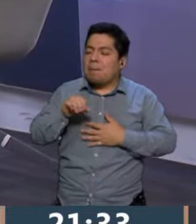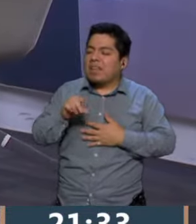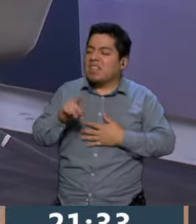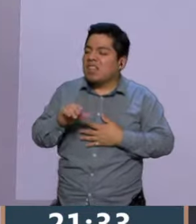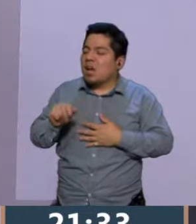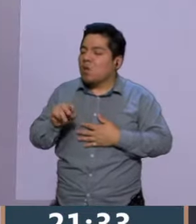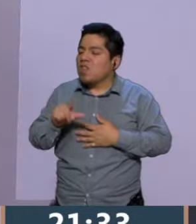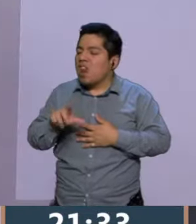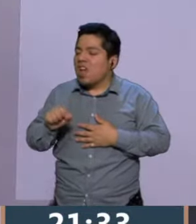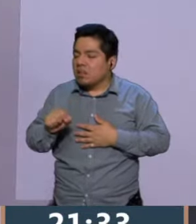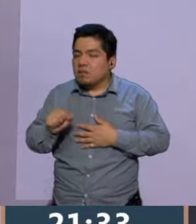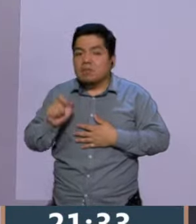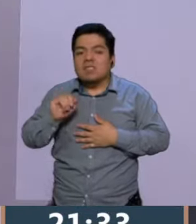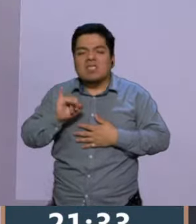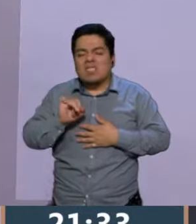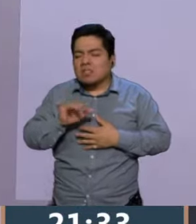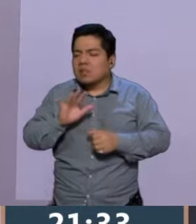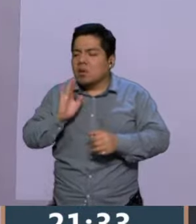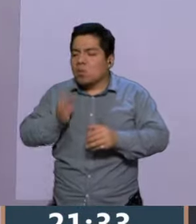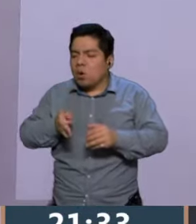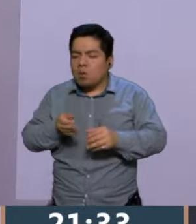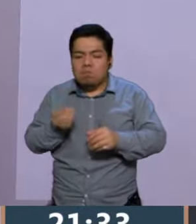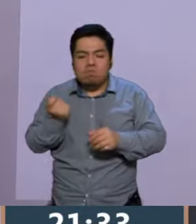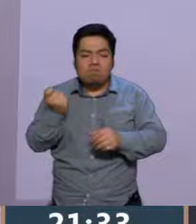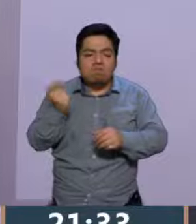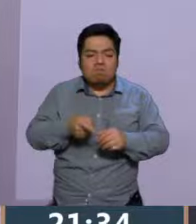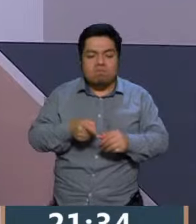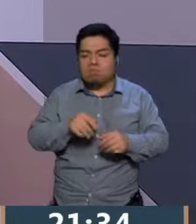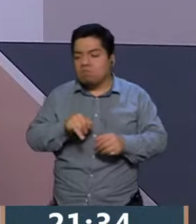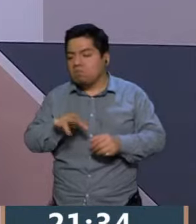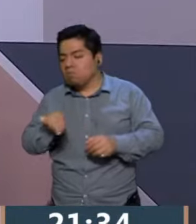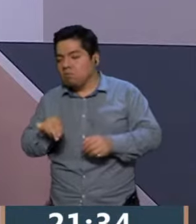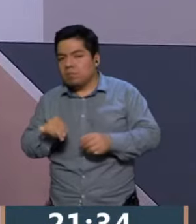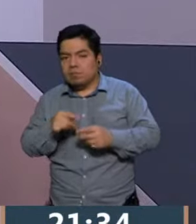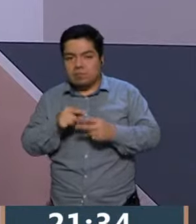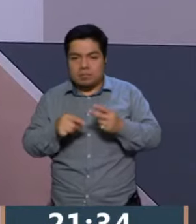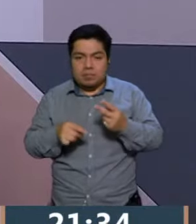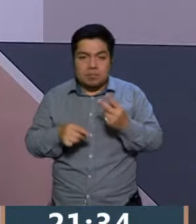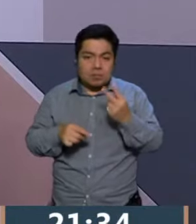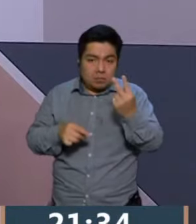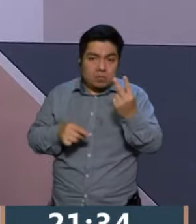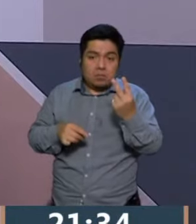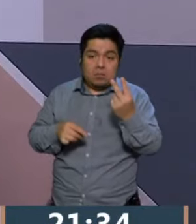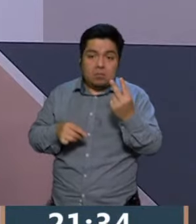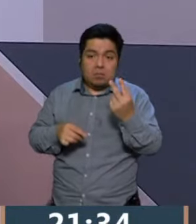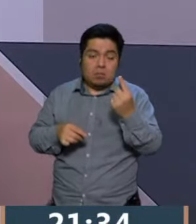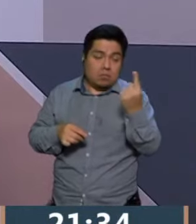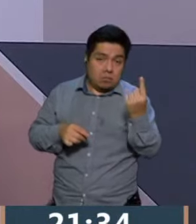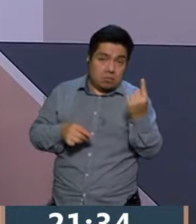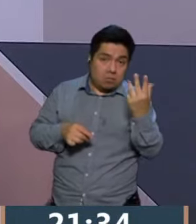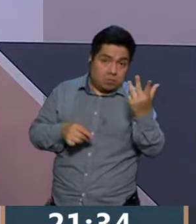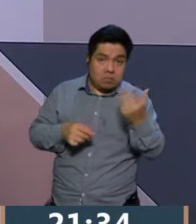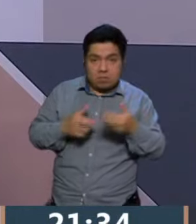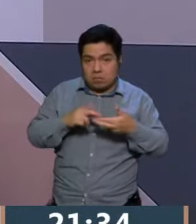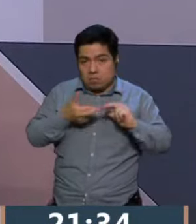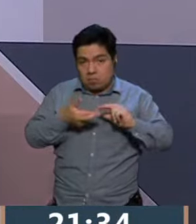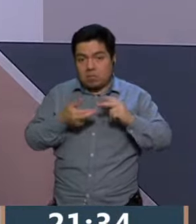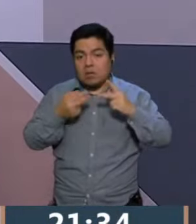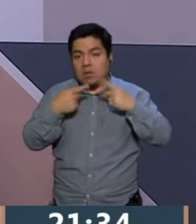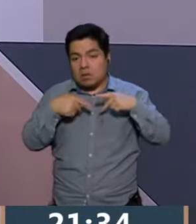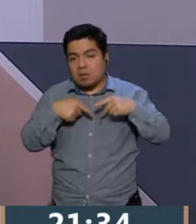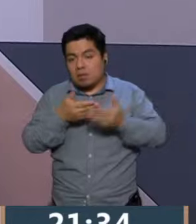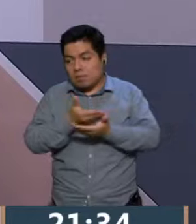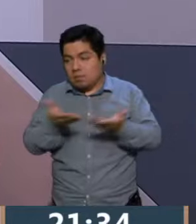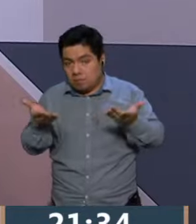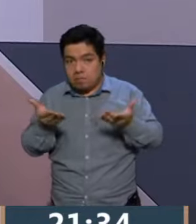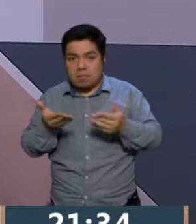sí se impuso en estas medidas cautelares y qué es lo que no? Fíjate, Braulio, que hay dos medidas cautelares que se impusieron. Una relacionada con personas servidoras